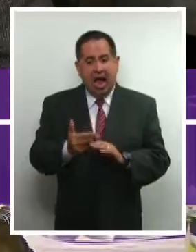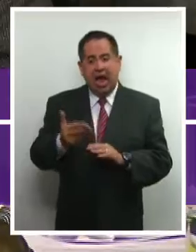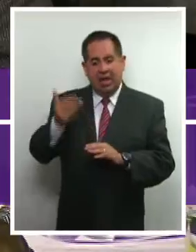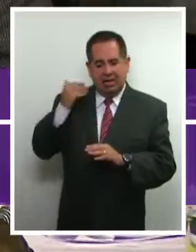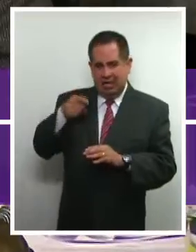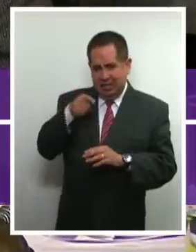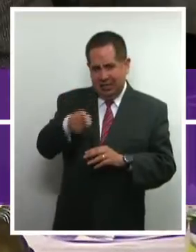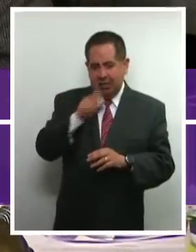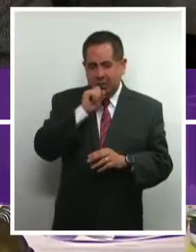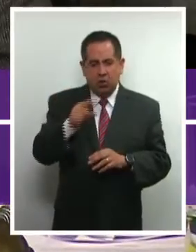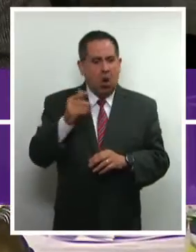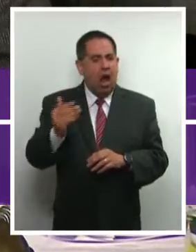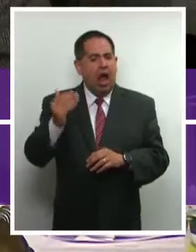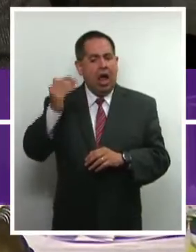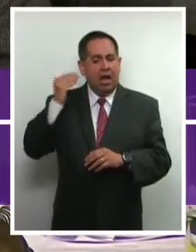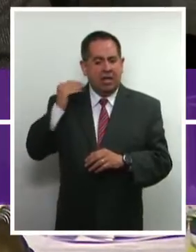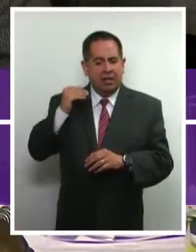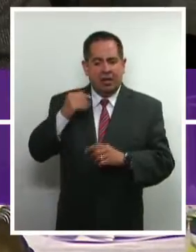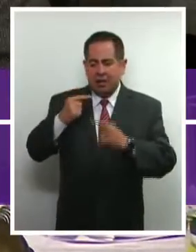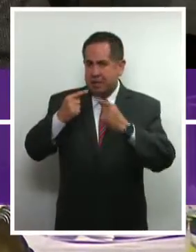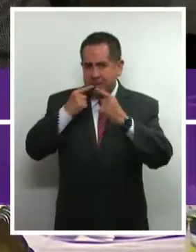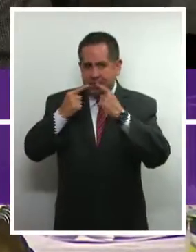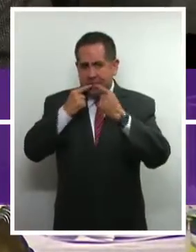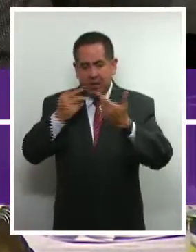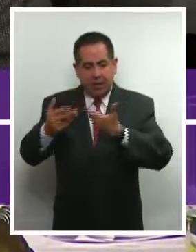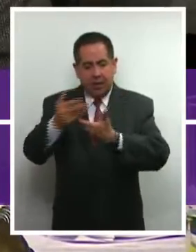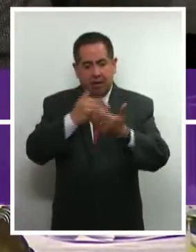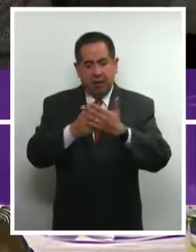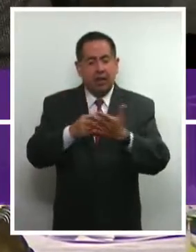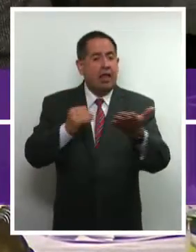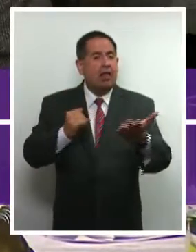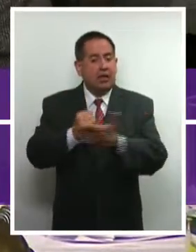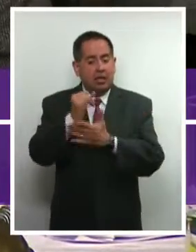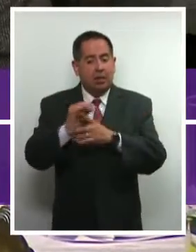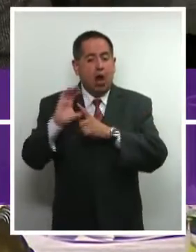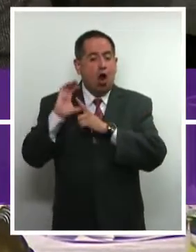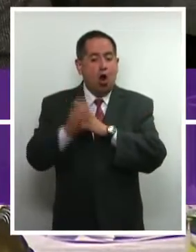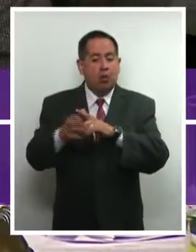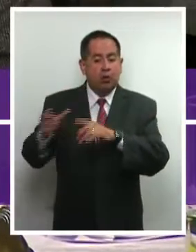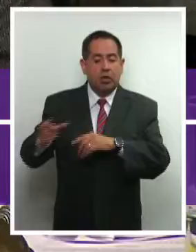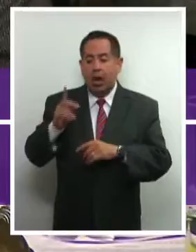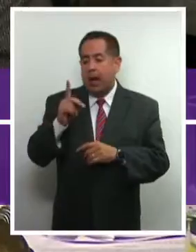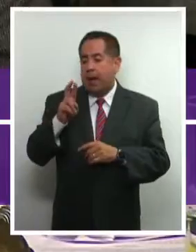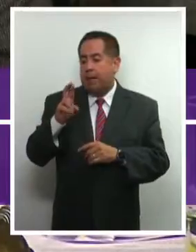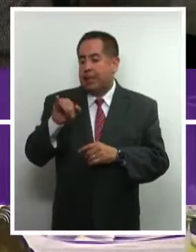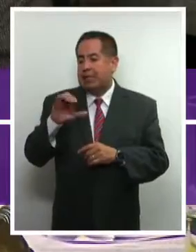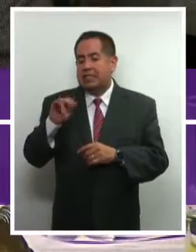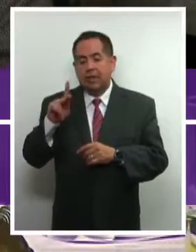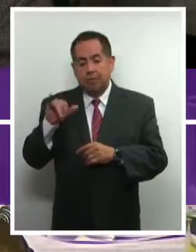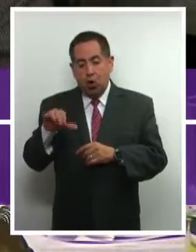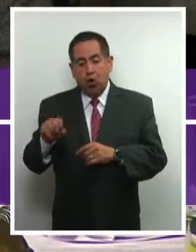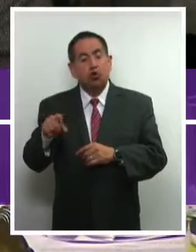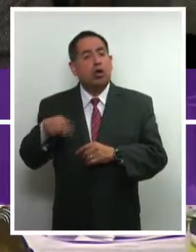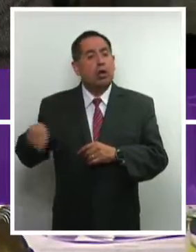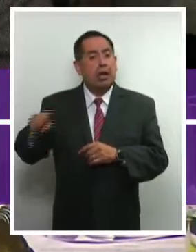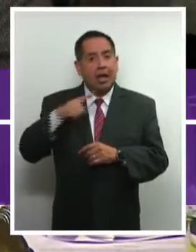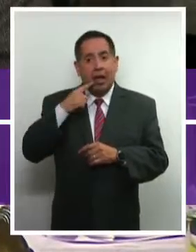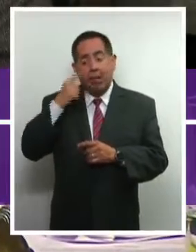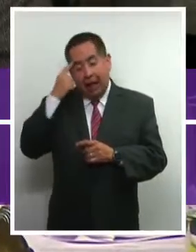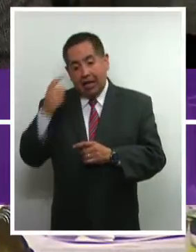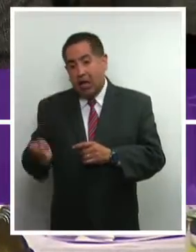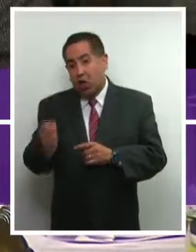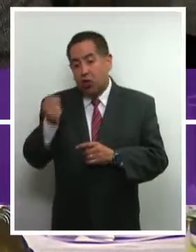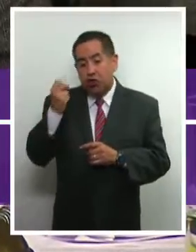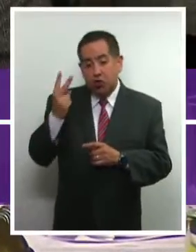Esta situación se presentó en el debate del dictamen de la Comisión de Principios, que llevó a que